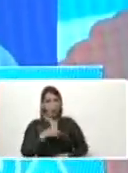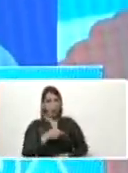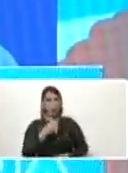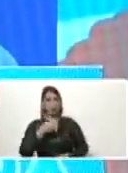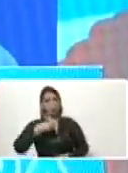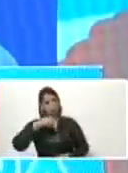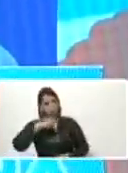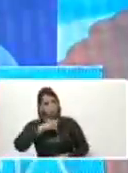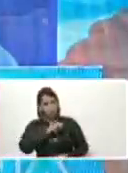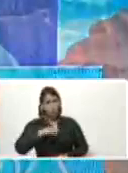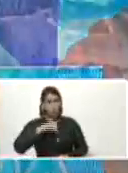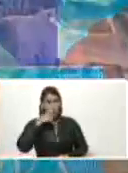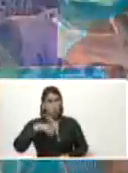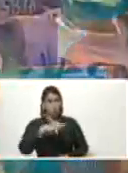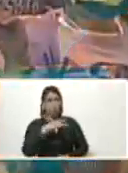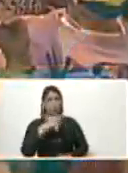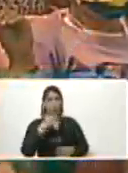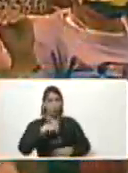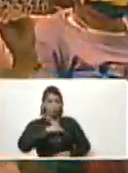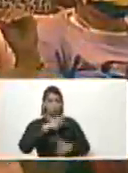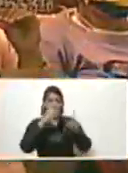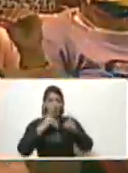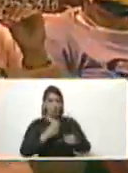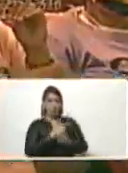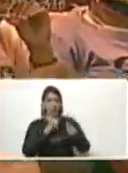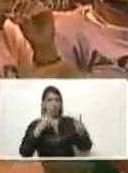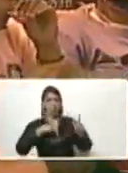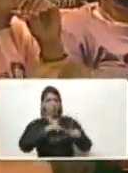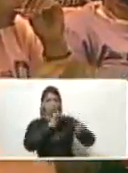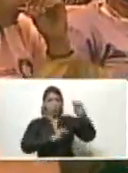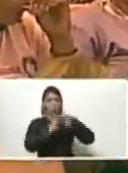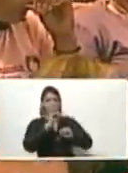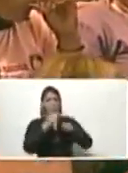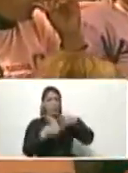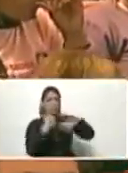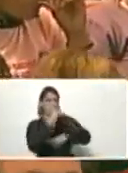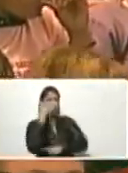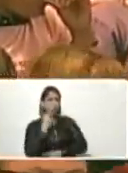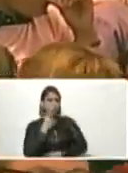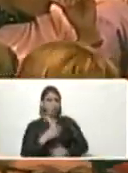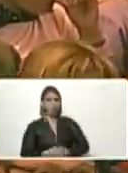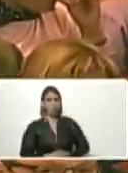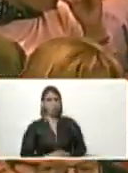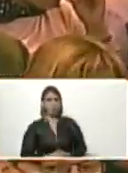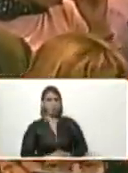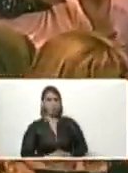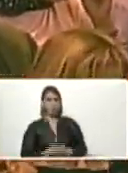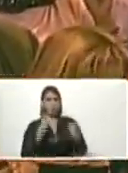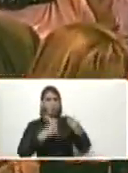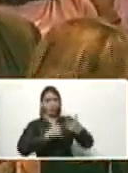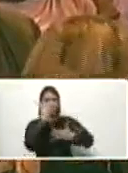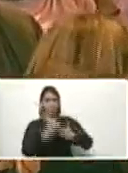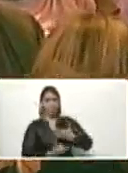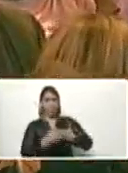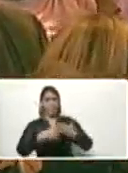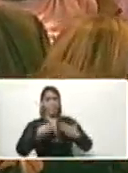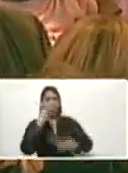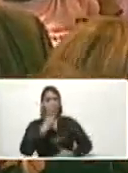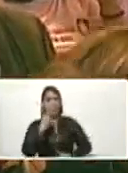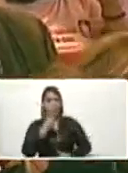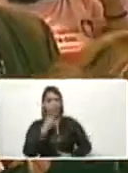extranjera, vengan de donde vengan. Defendemos a la revolución bolivariana como proyecto